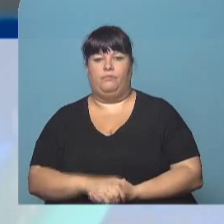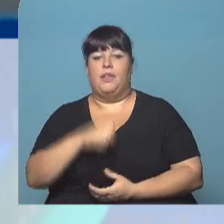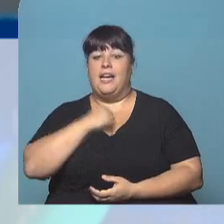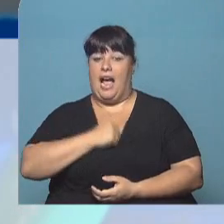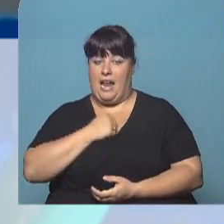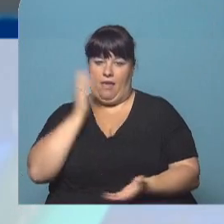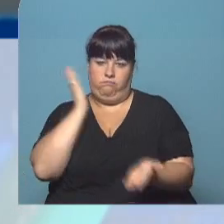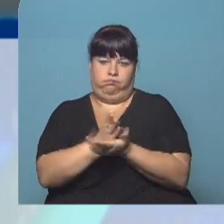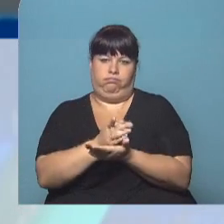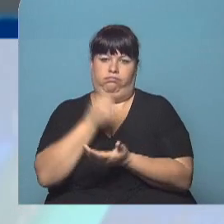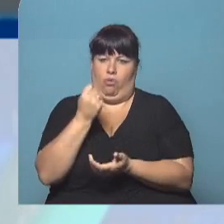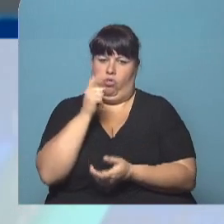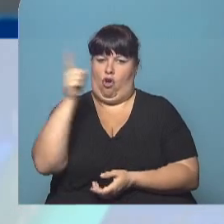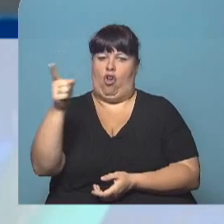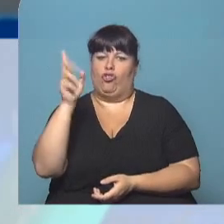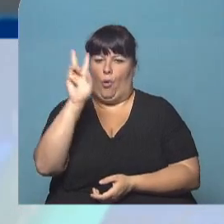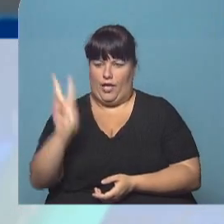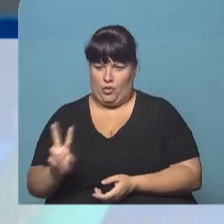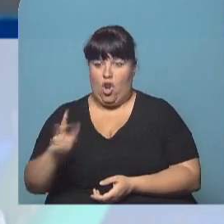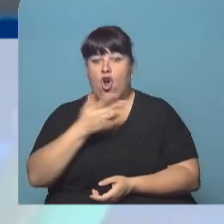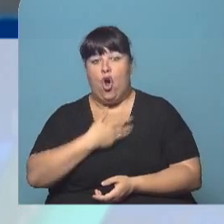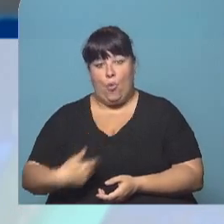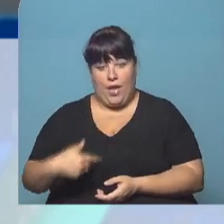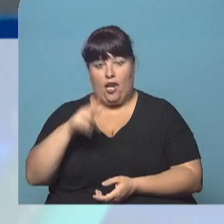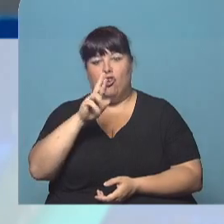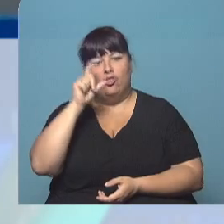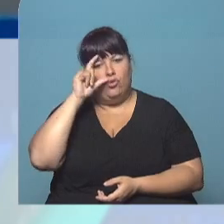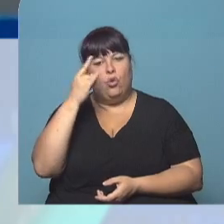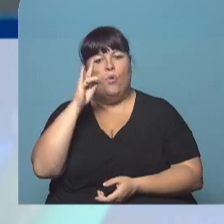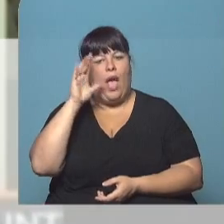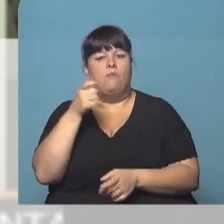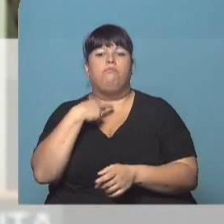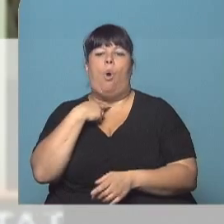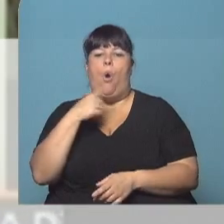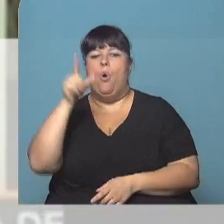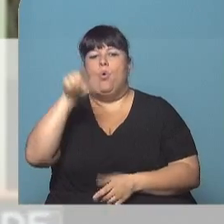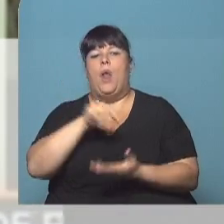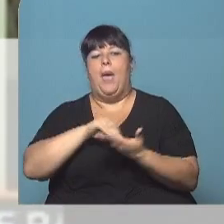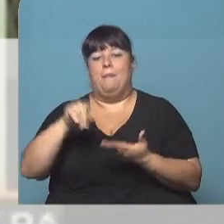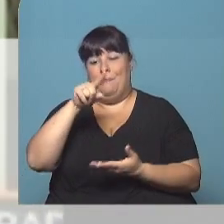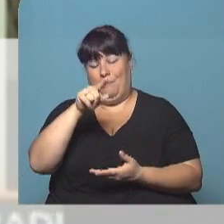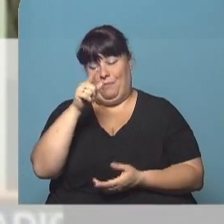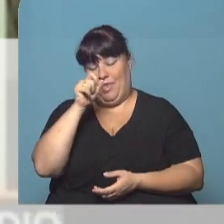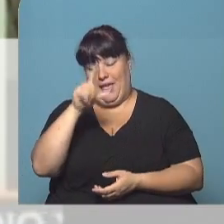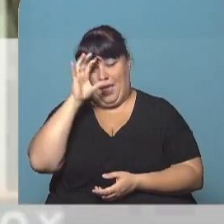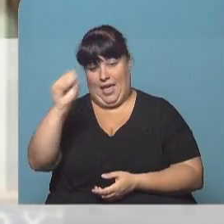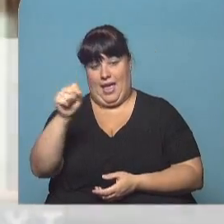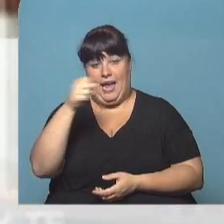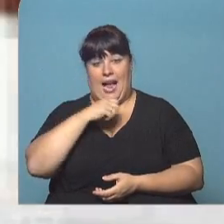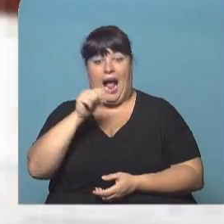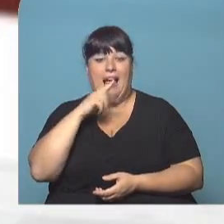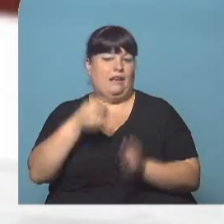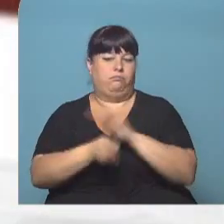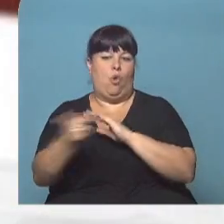Canadá se endurece con Venezuela. El gobierno de Trudeau expulsará a un diplomático de Caracas e impedirá el regreso